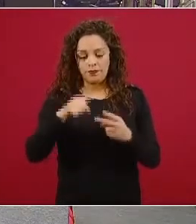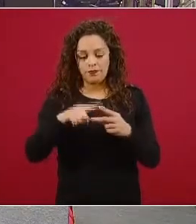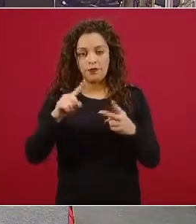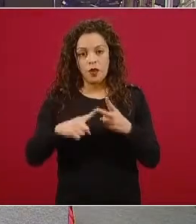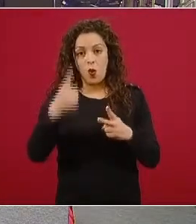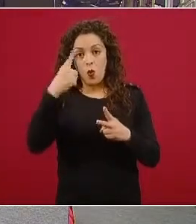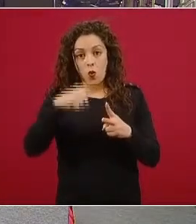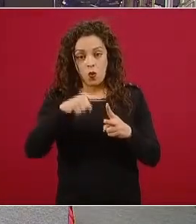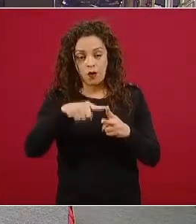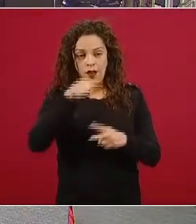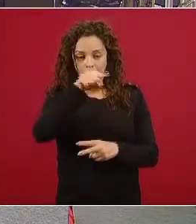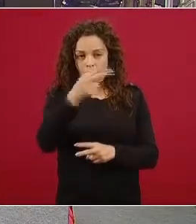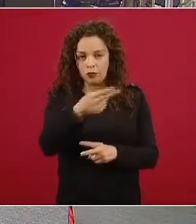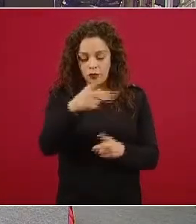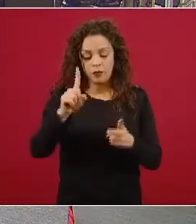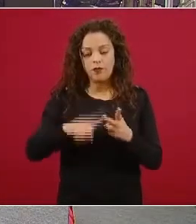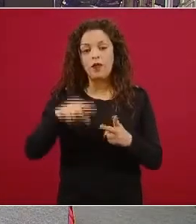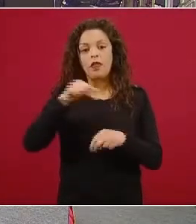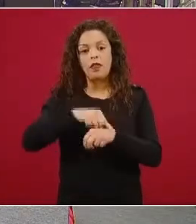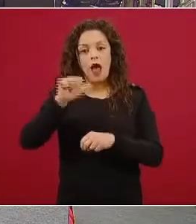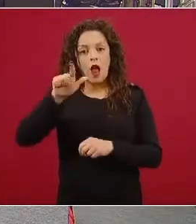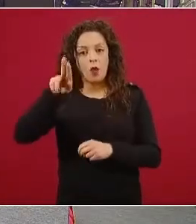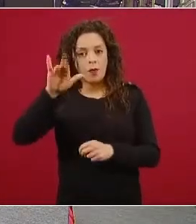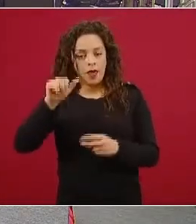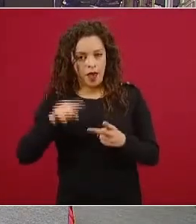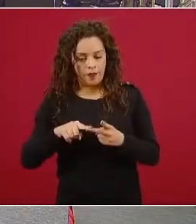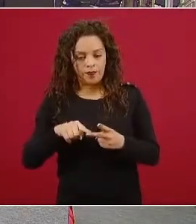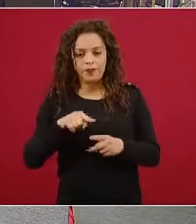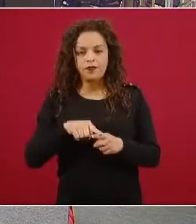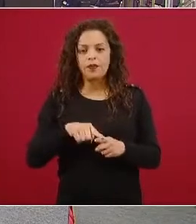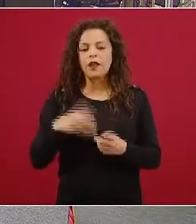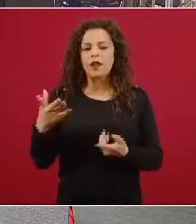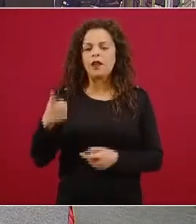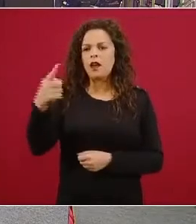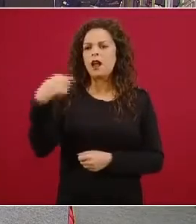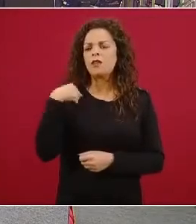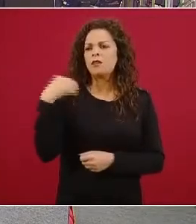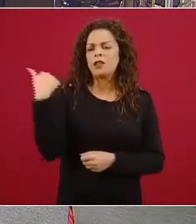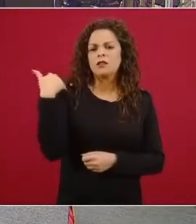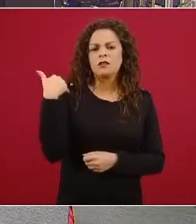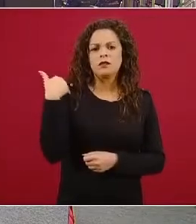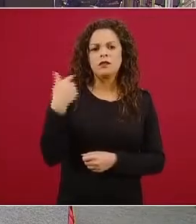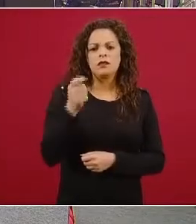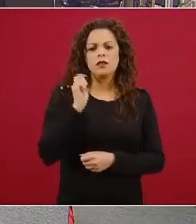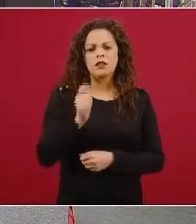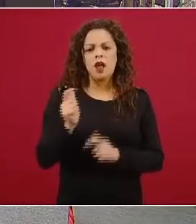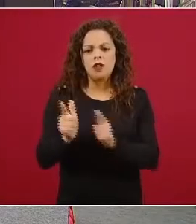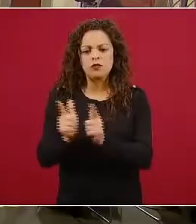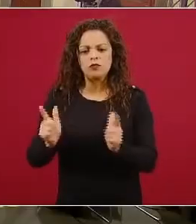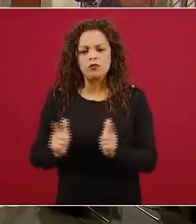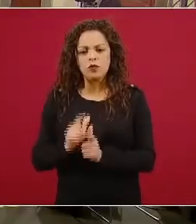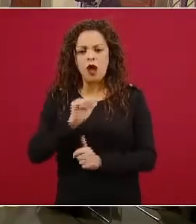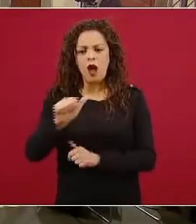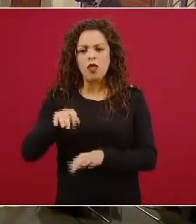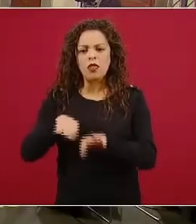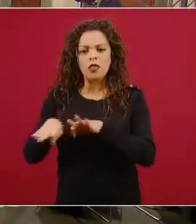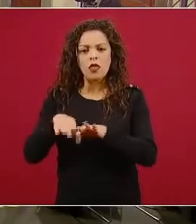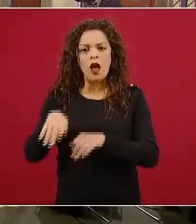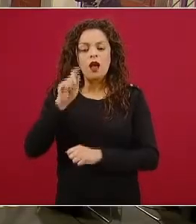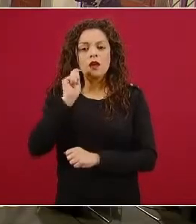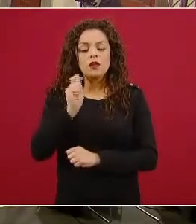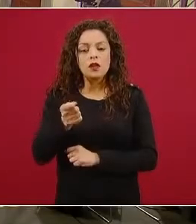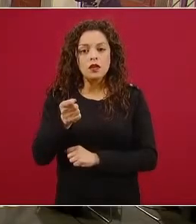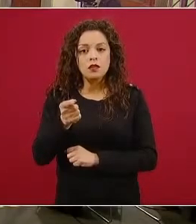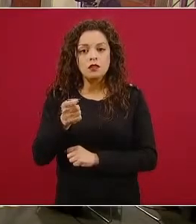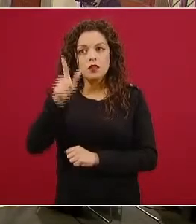para el doctor Alomía. Fíjese, doctor Gatell, que se puso en contacto conmigo un nutrido grupo de trabajadores del sector salud